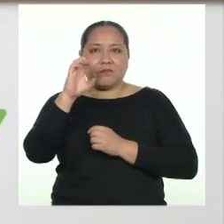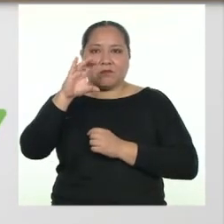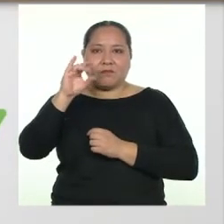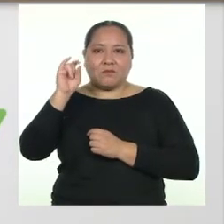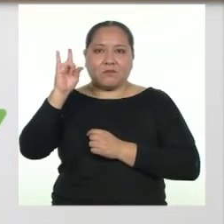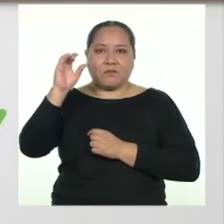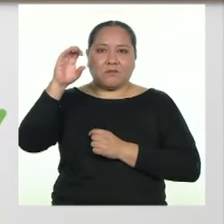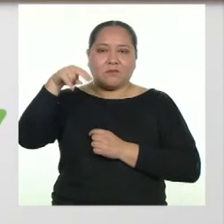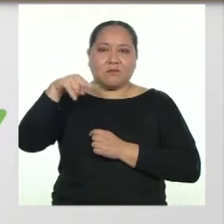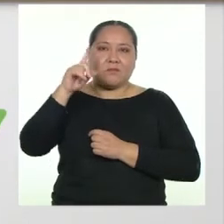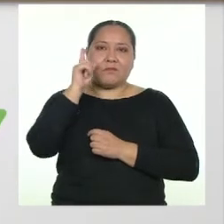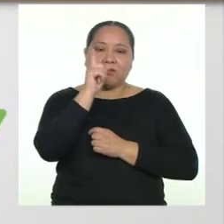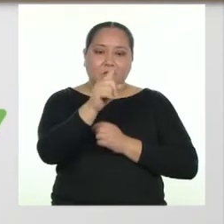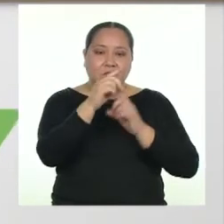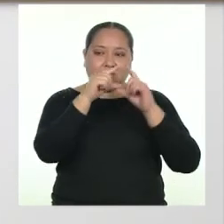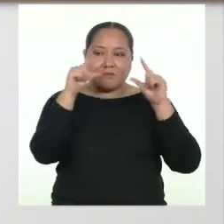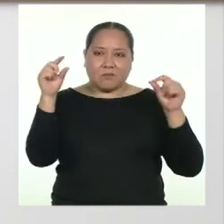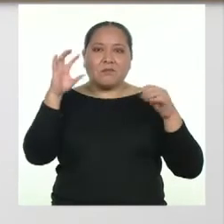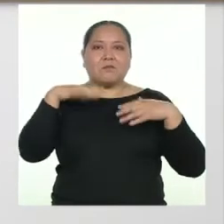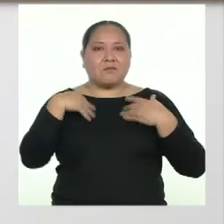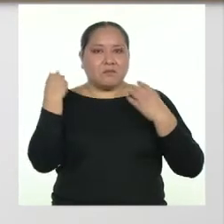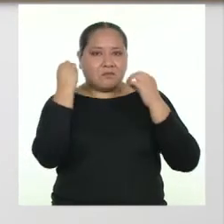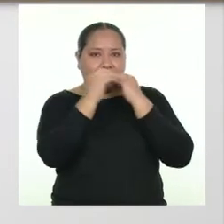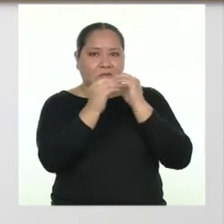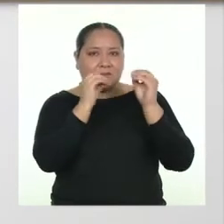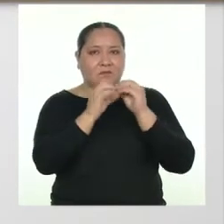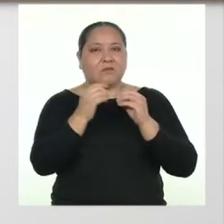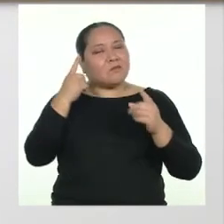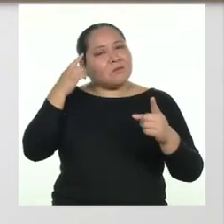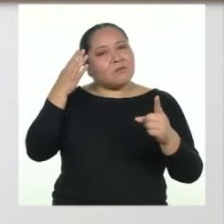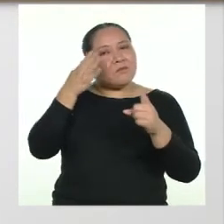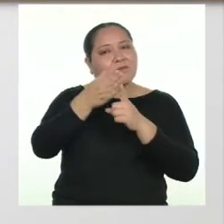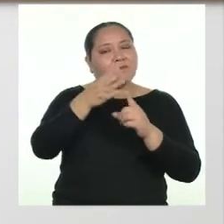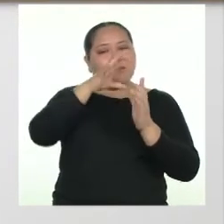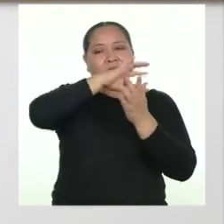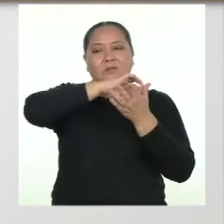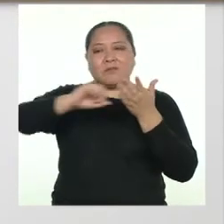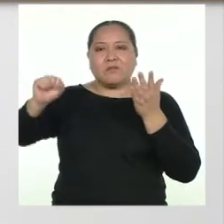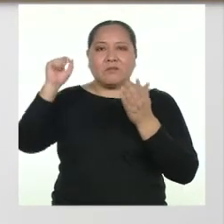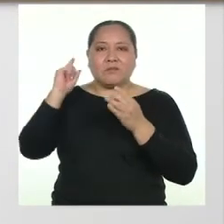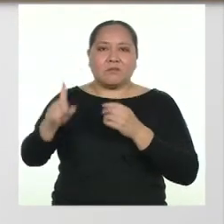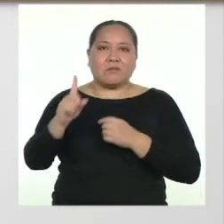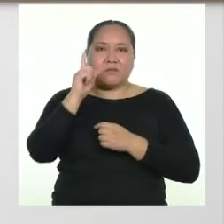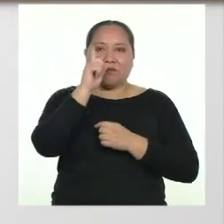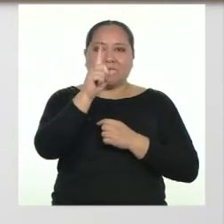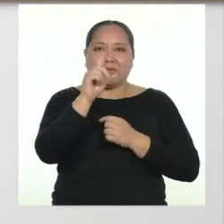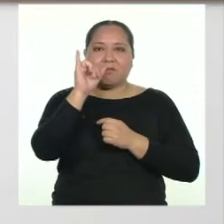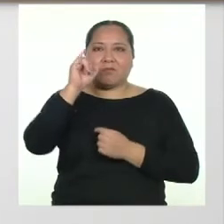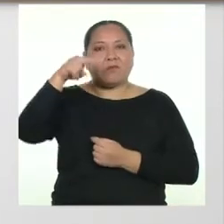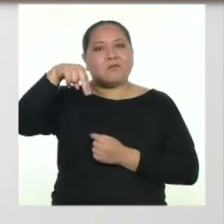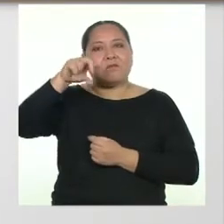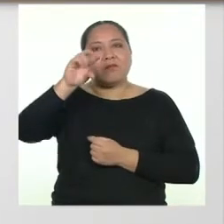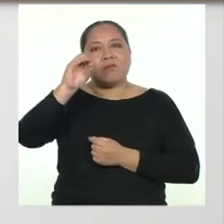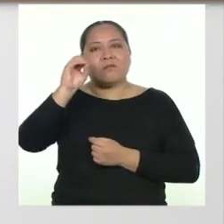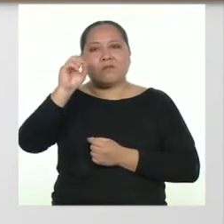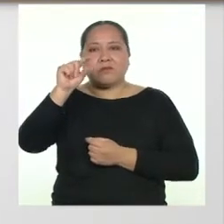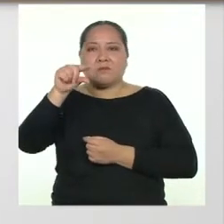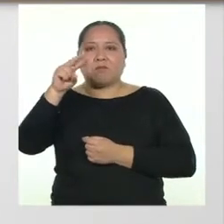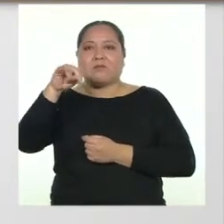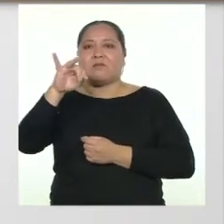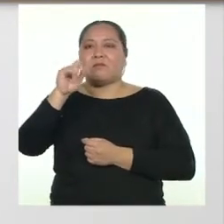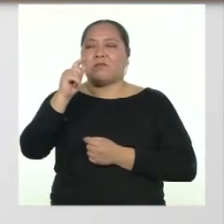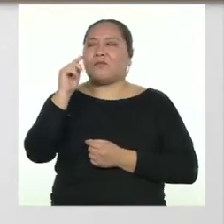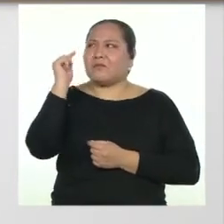ecuación, lo vamos a poder resolver. La clave está en eliminar una de las dos variables y existen